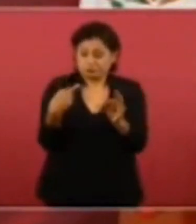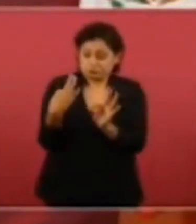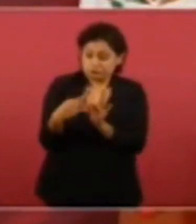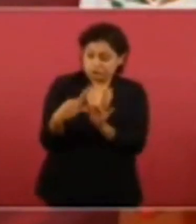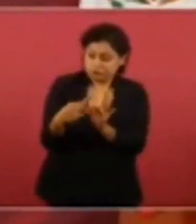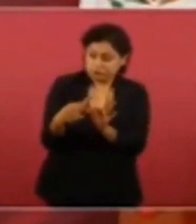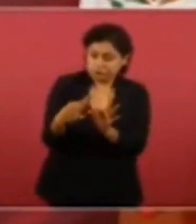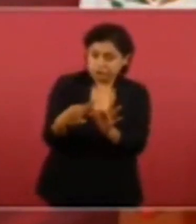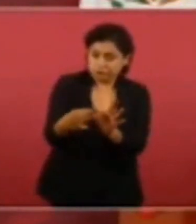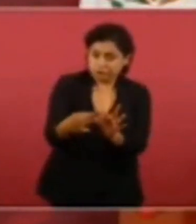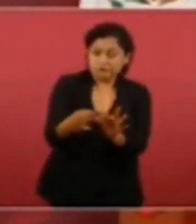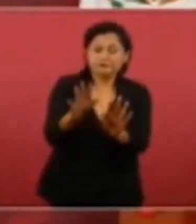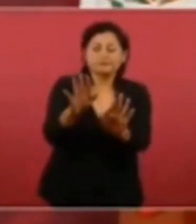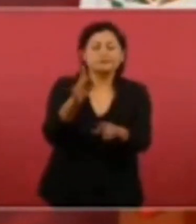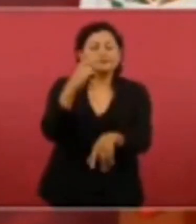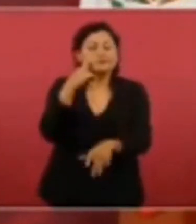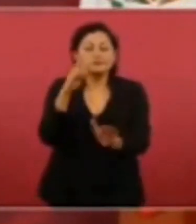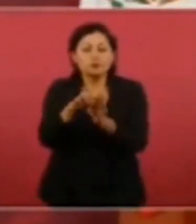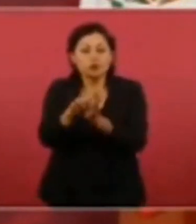resultados. Por ejemplo,